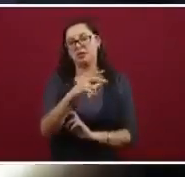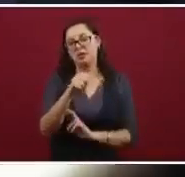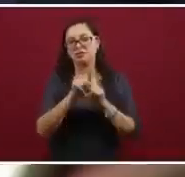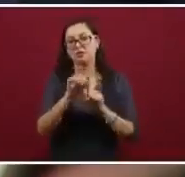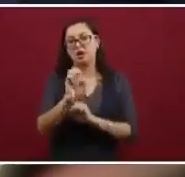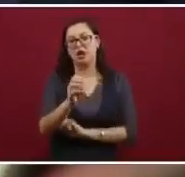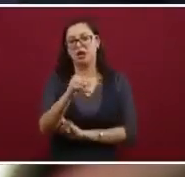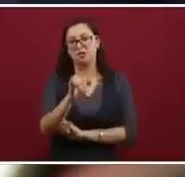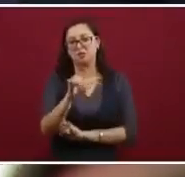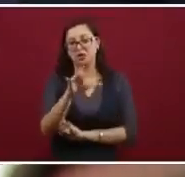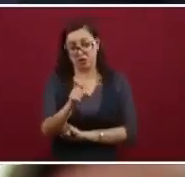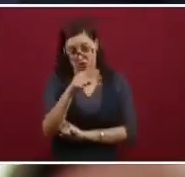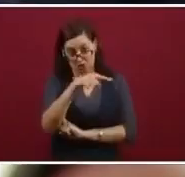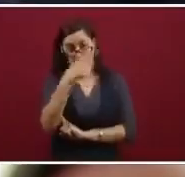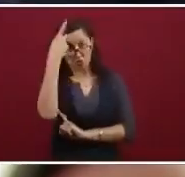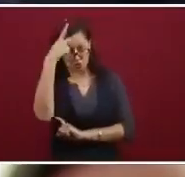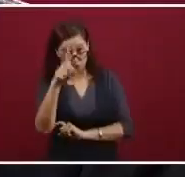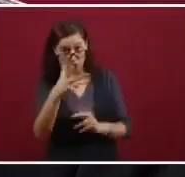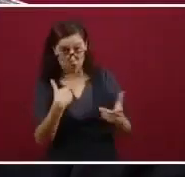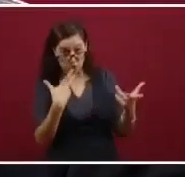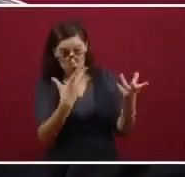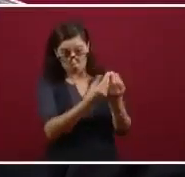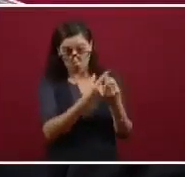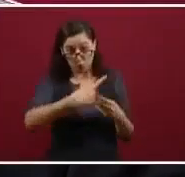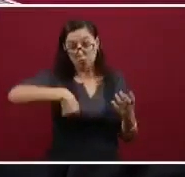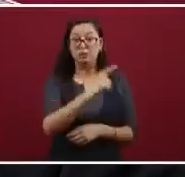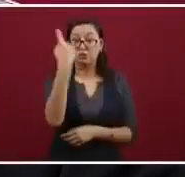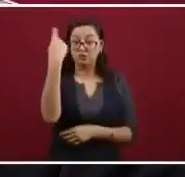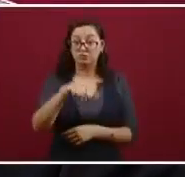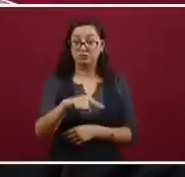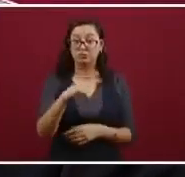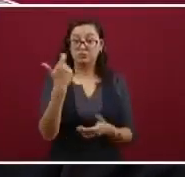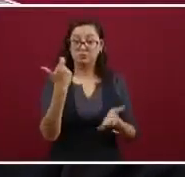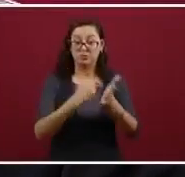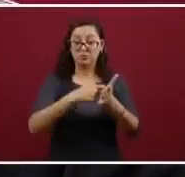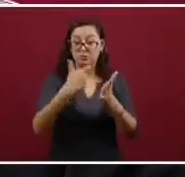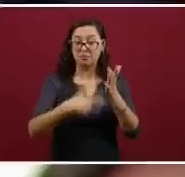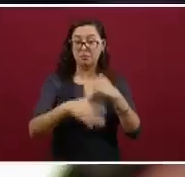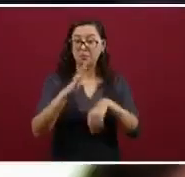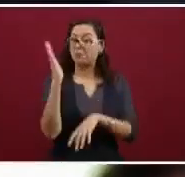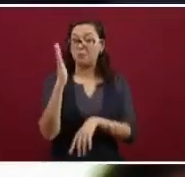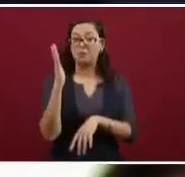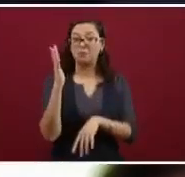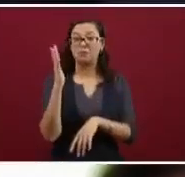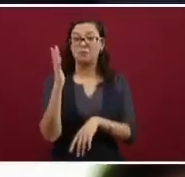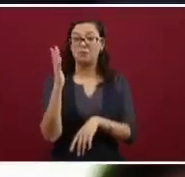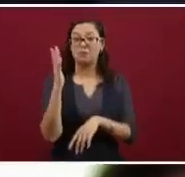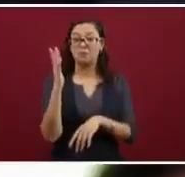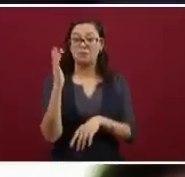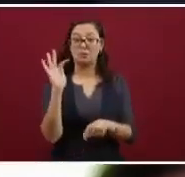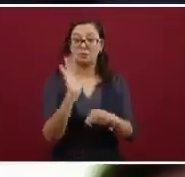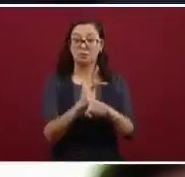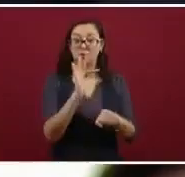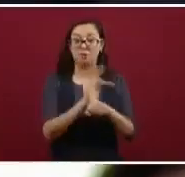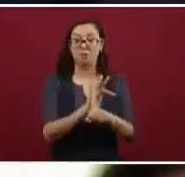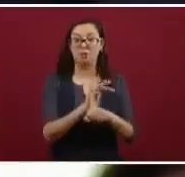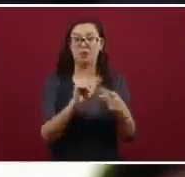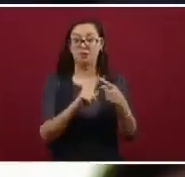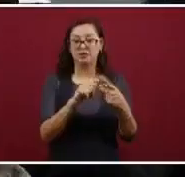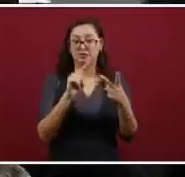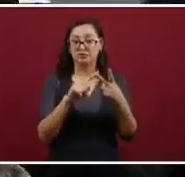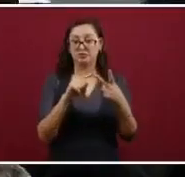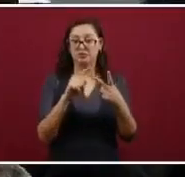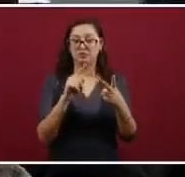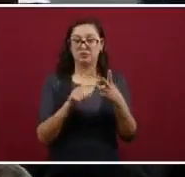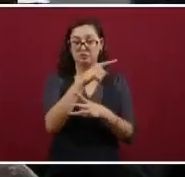Talman, quien giró instrucciones de dar precios preferenciales del gas a Gas Express y a